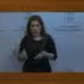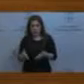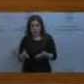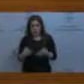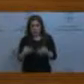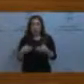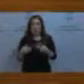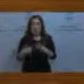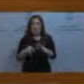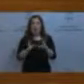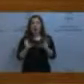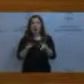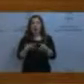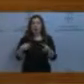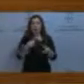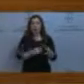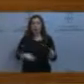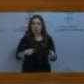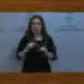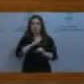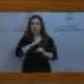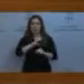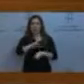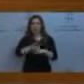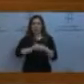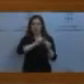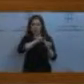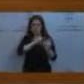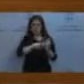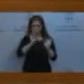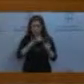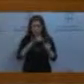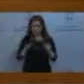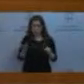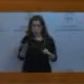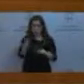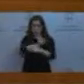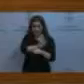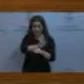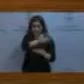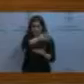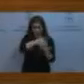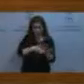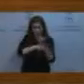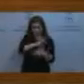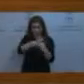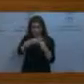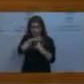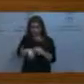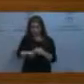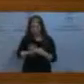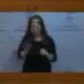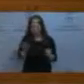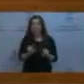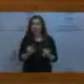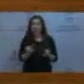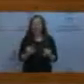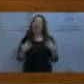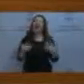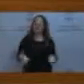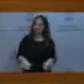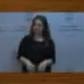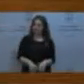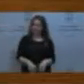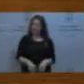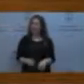prospera su enmienda o totalidad, ¿también hubiese presentado estas enmiendas parciales o ya decaerían todas, verdad? Ah, Ah, como no